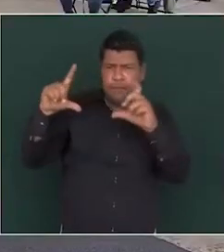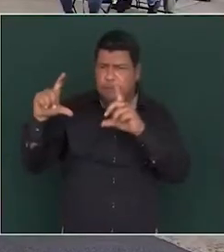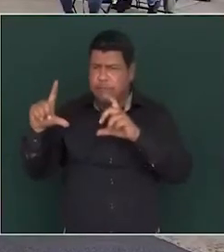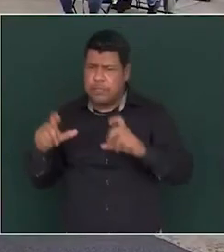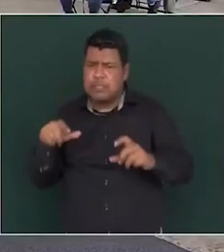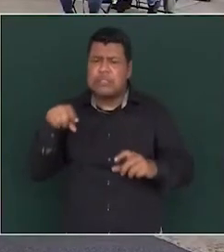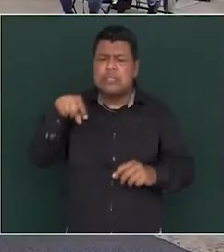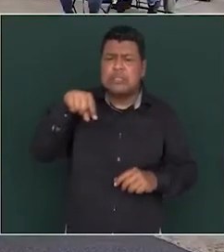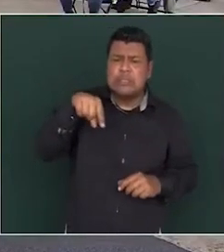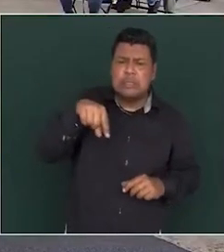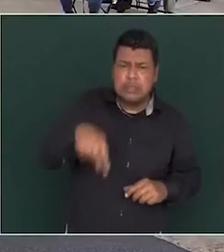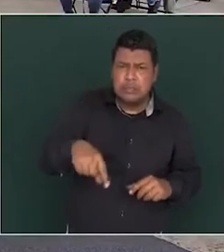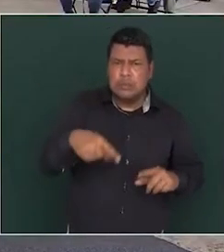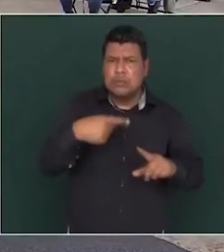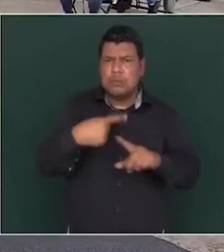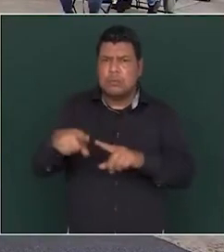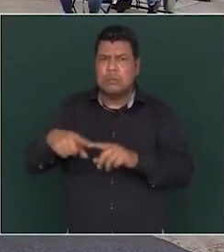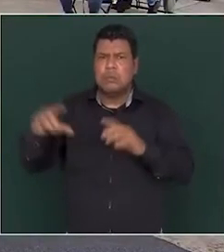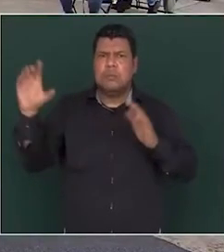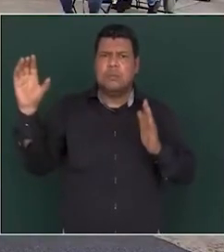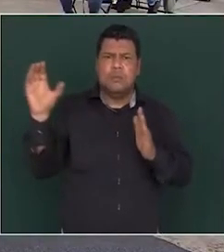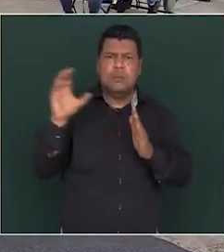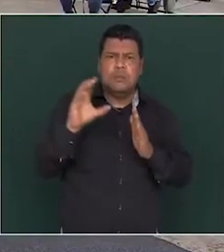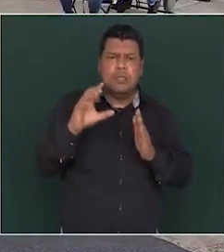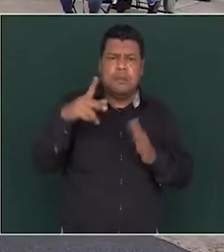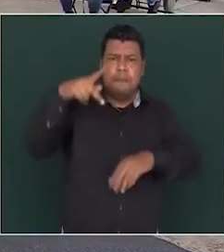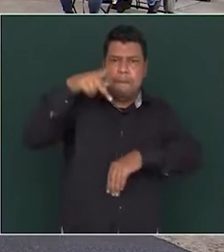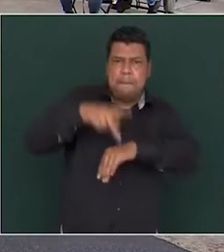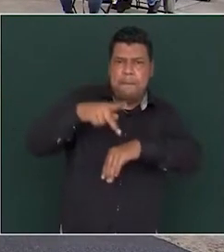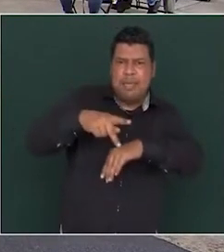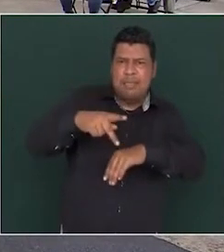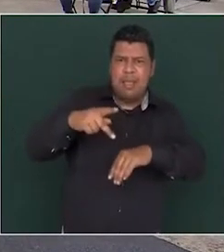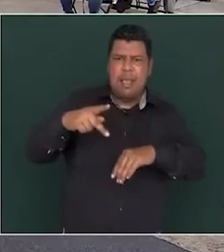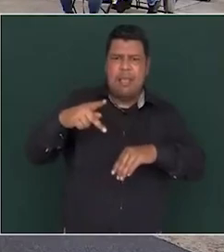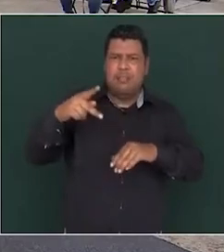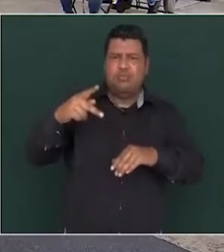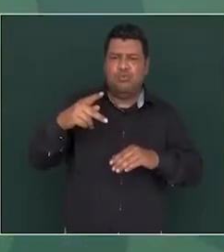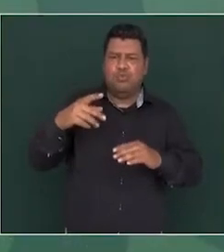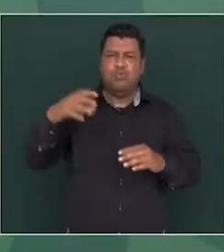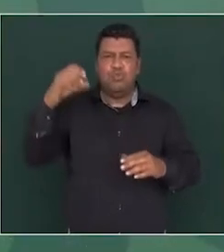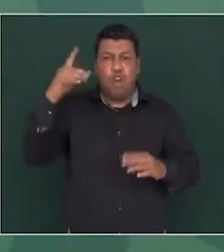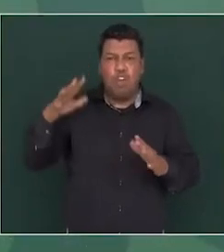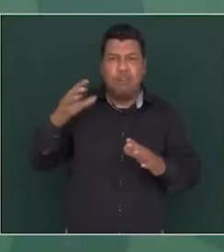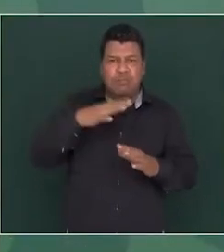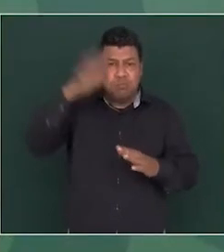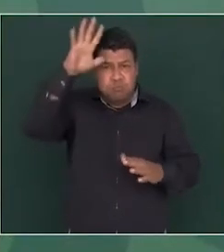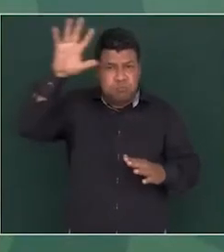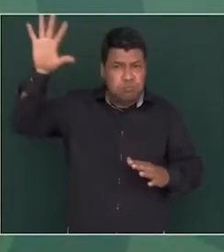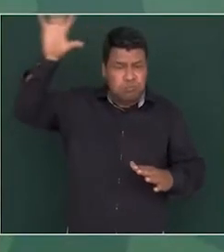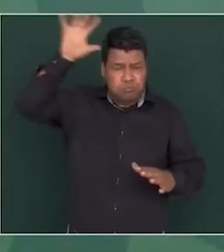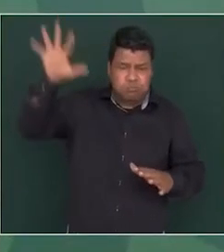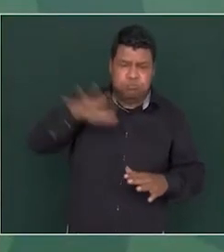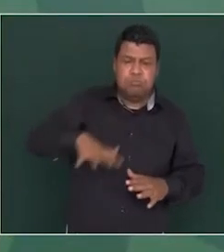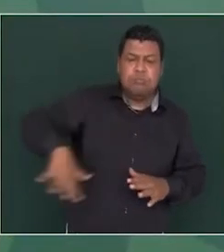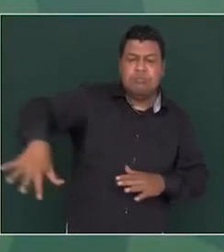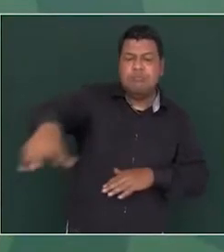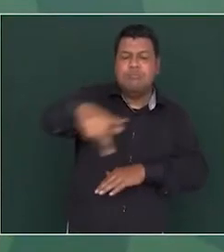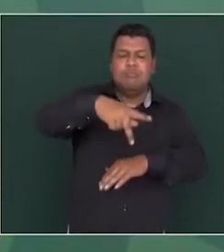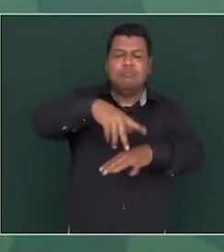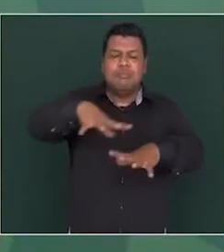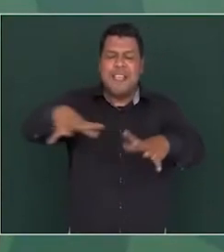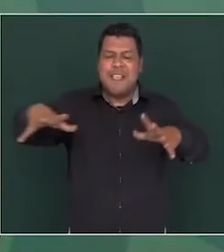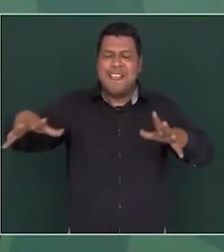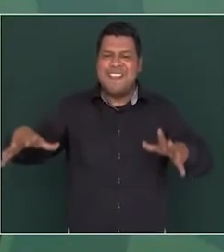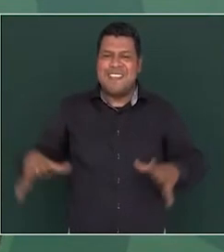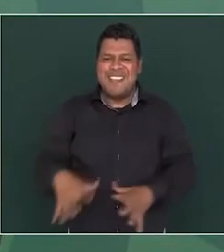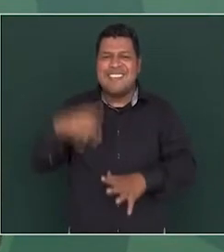tenemos un gran calendario, una piedra del sol, calendario azteca. Ahí se hizo el